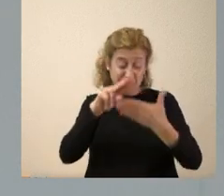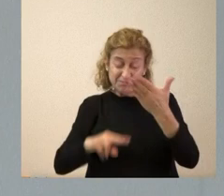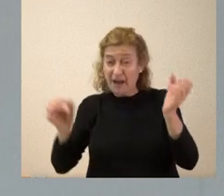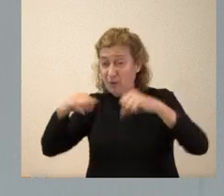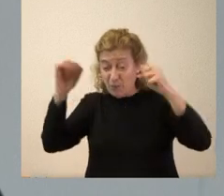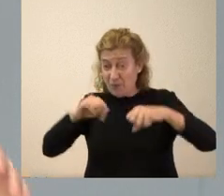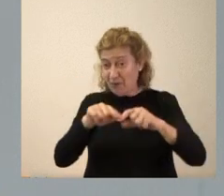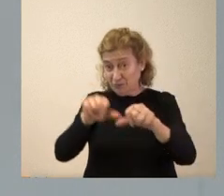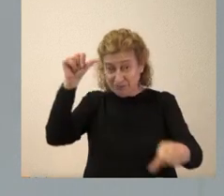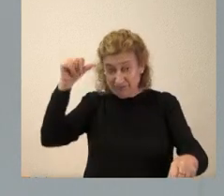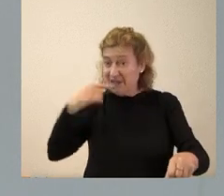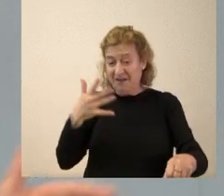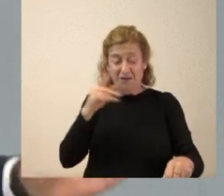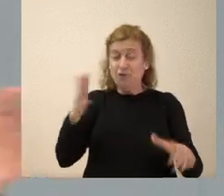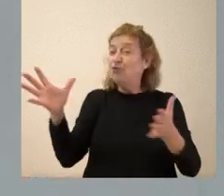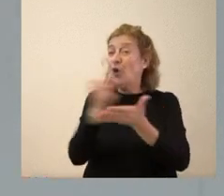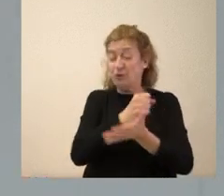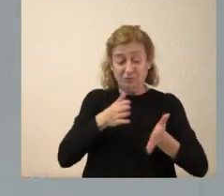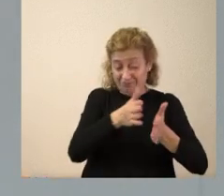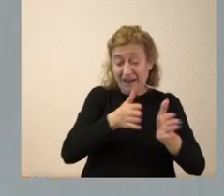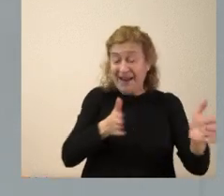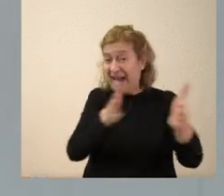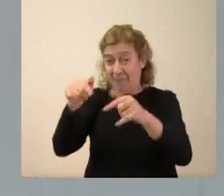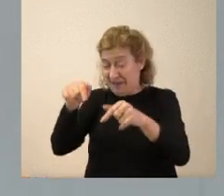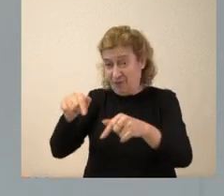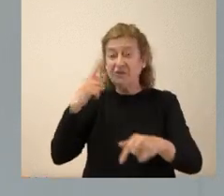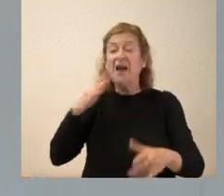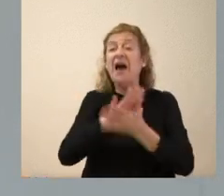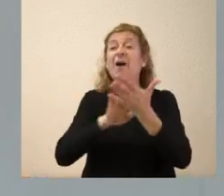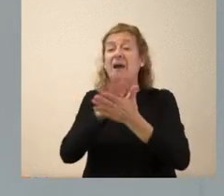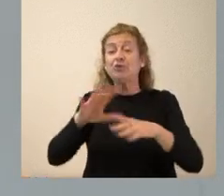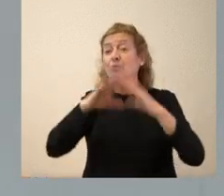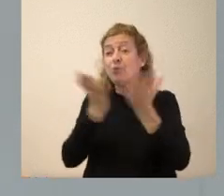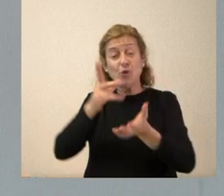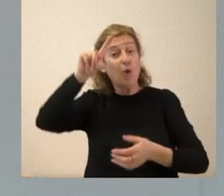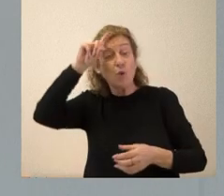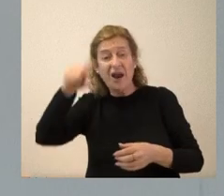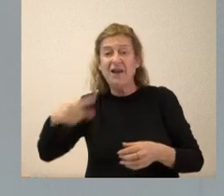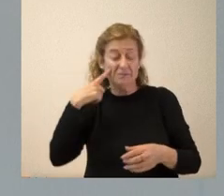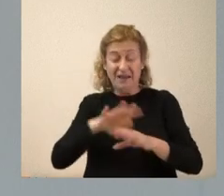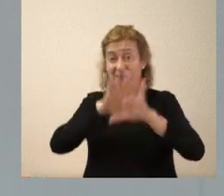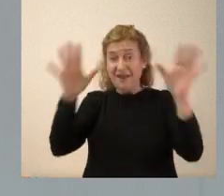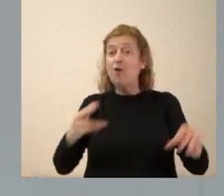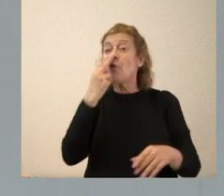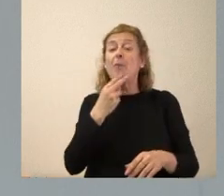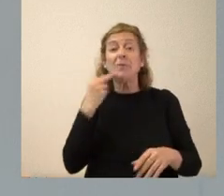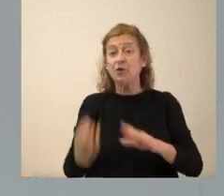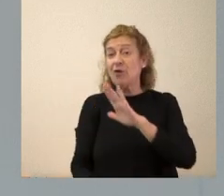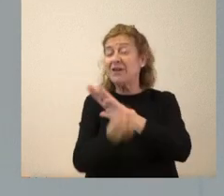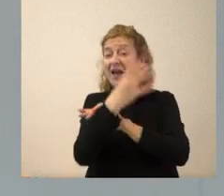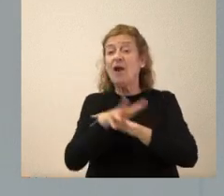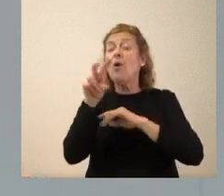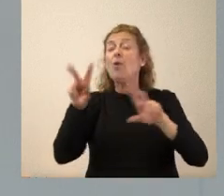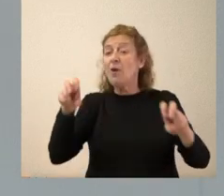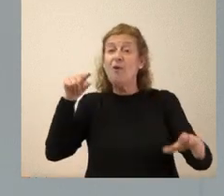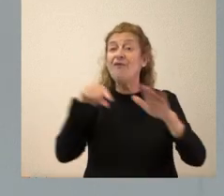de los que hemos dado cuenta van en esa dirección si hablamos del mundo rural Pues aquí se encuentra claramente este compromiso de la creación un nuevo